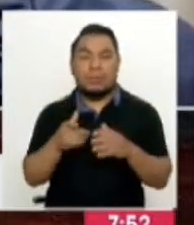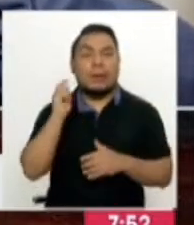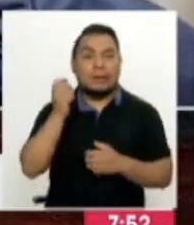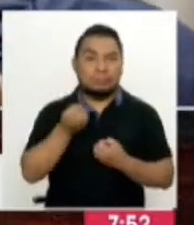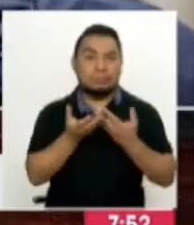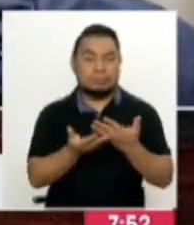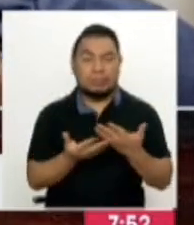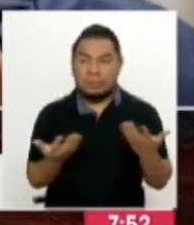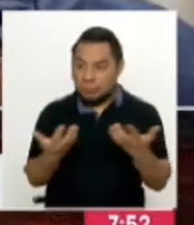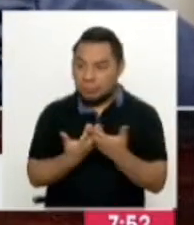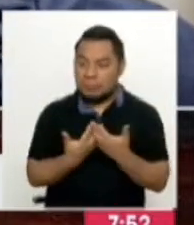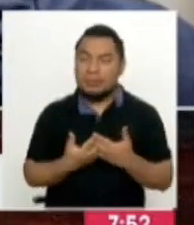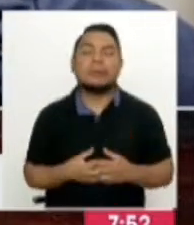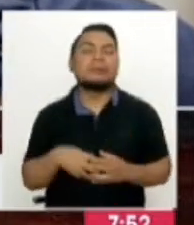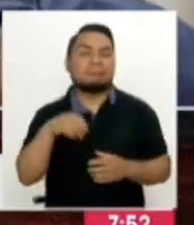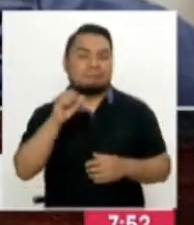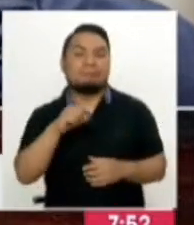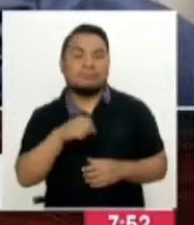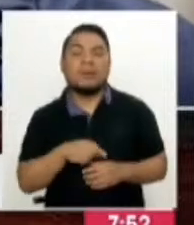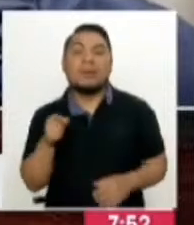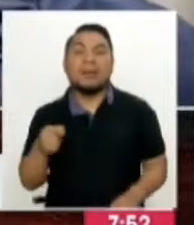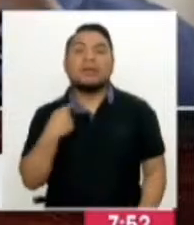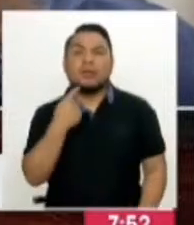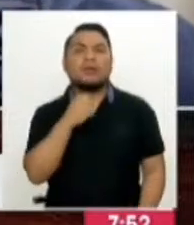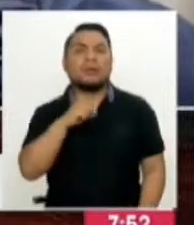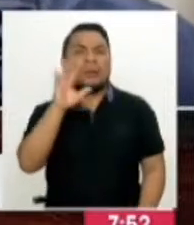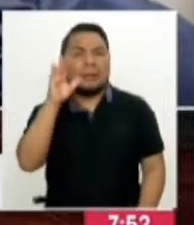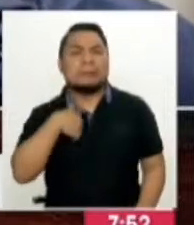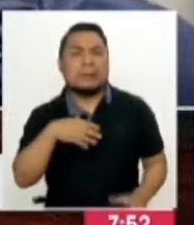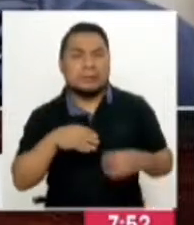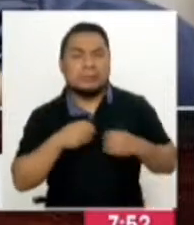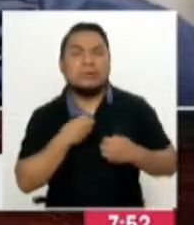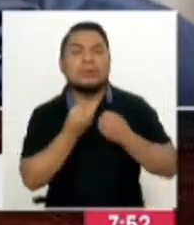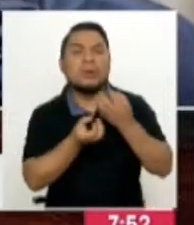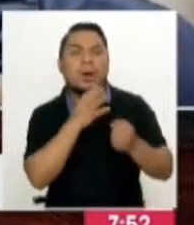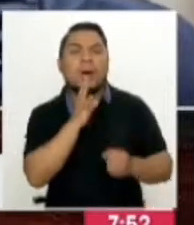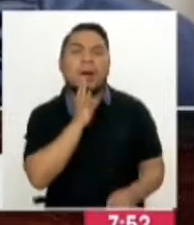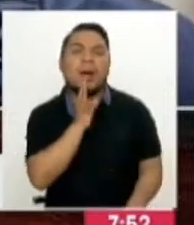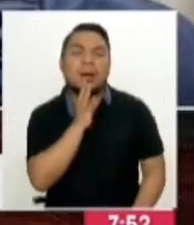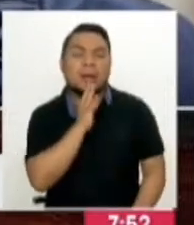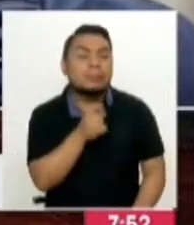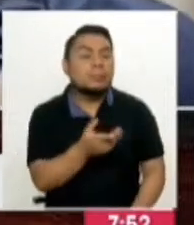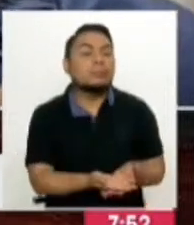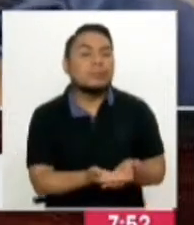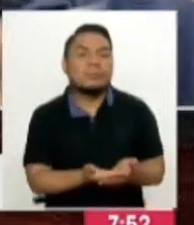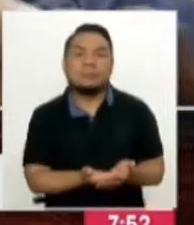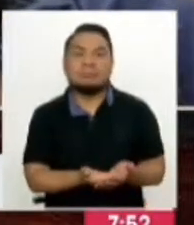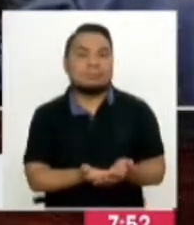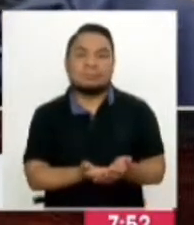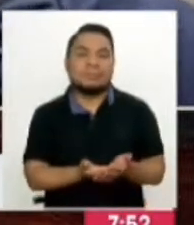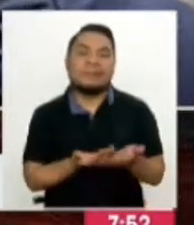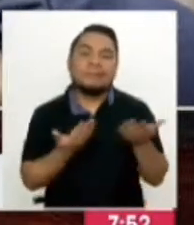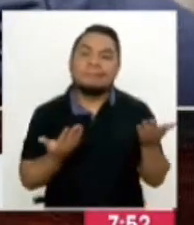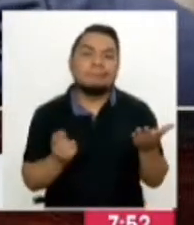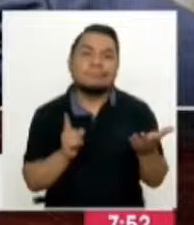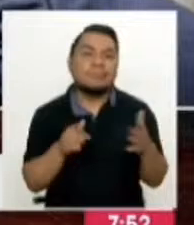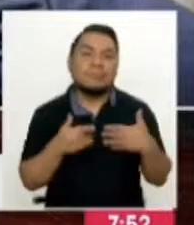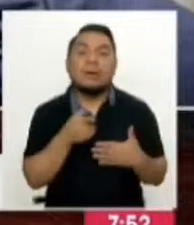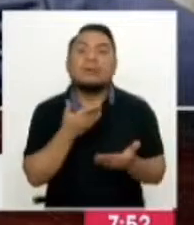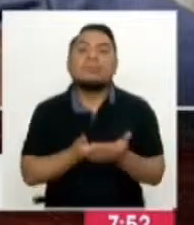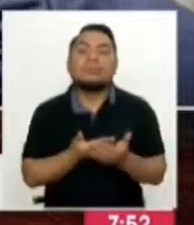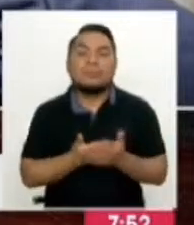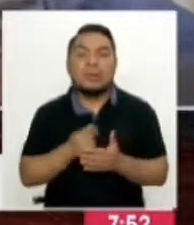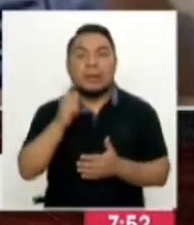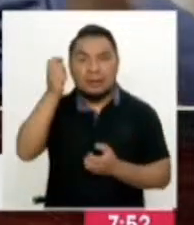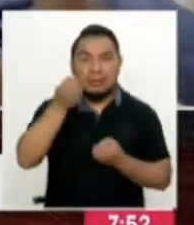delito. Así es, ¿por qué? Porque la Corte Suprema y la doctrina comparada establecen que la sola versión del